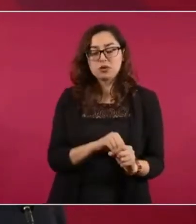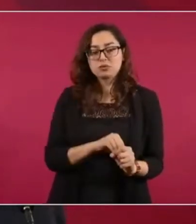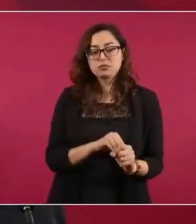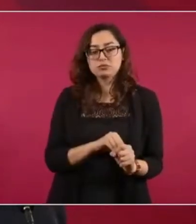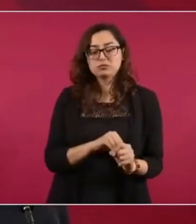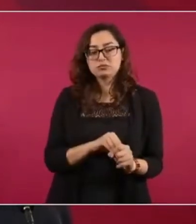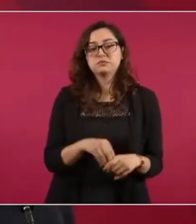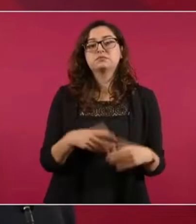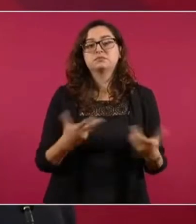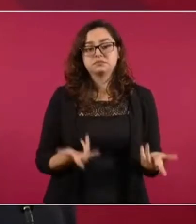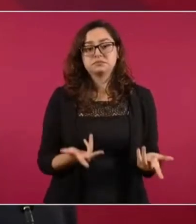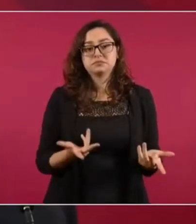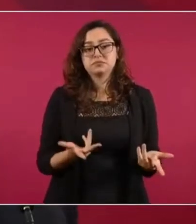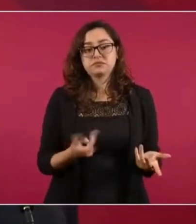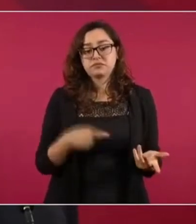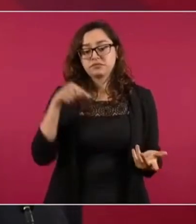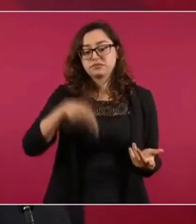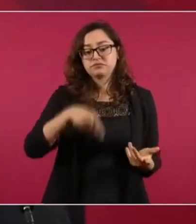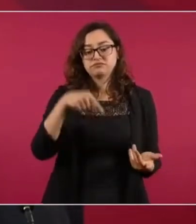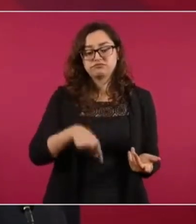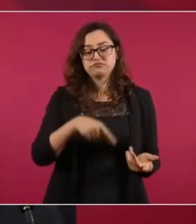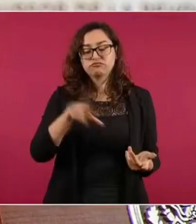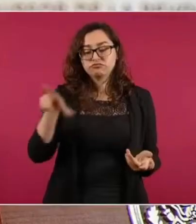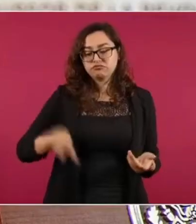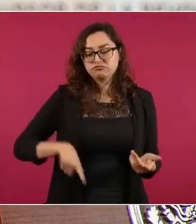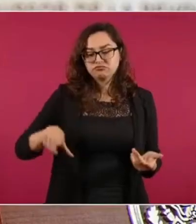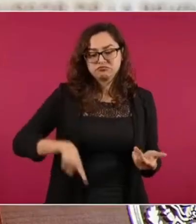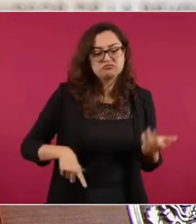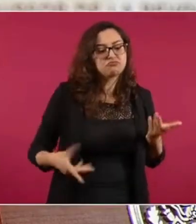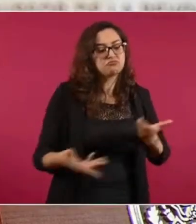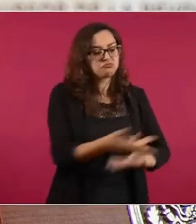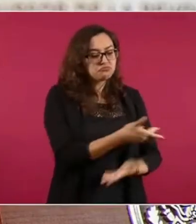habían convertido el gobierno en un comité al servicio de ellos.